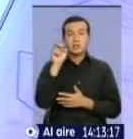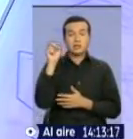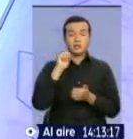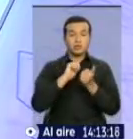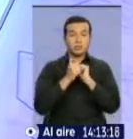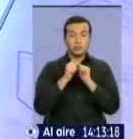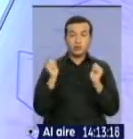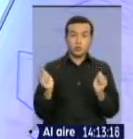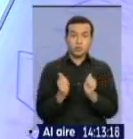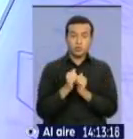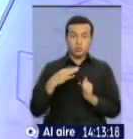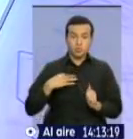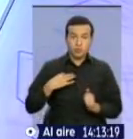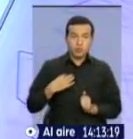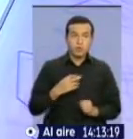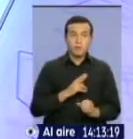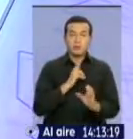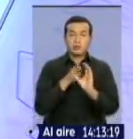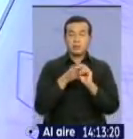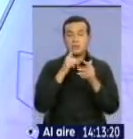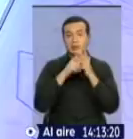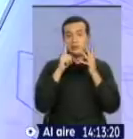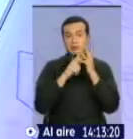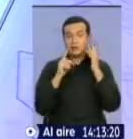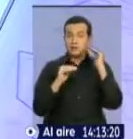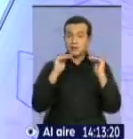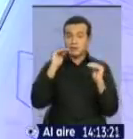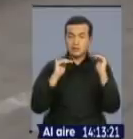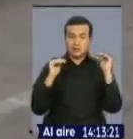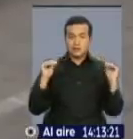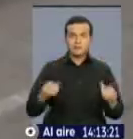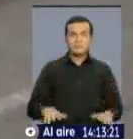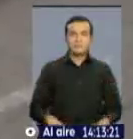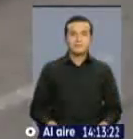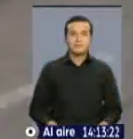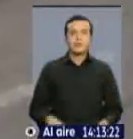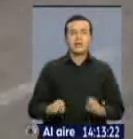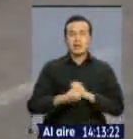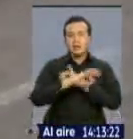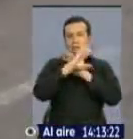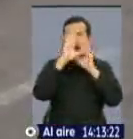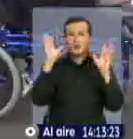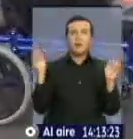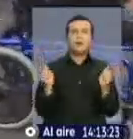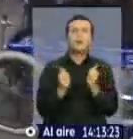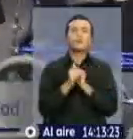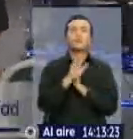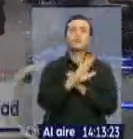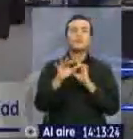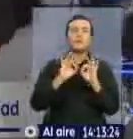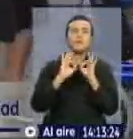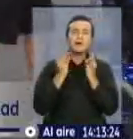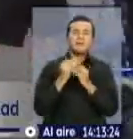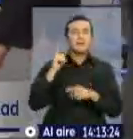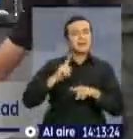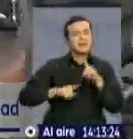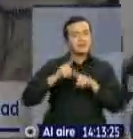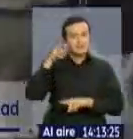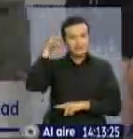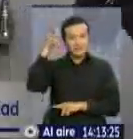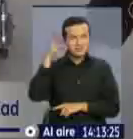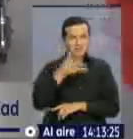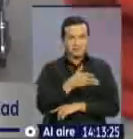atletas junto a voluntarios participan en diferentes categorías. Llegaron muy temprano acompañados de sus familiares, amigos y